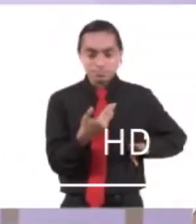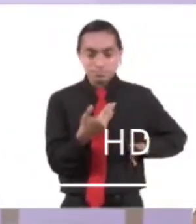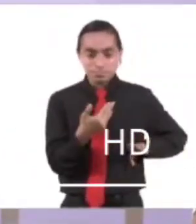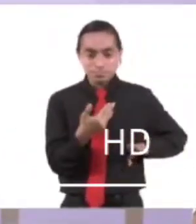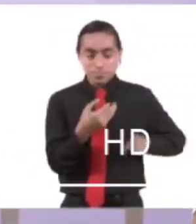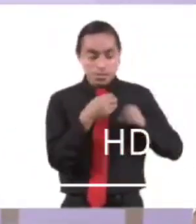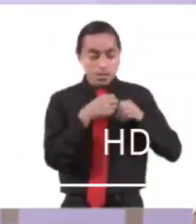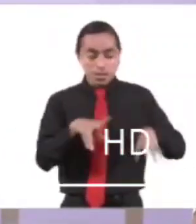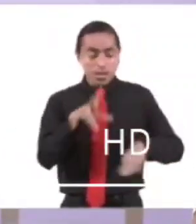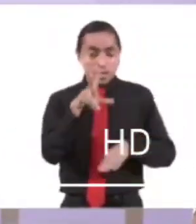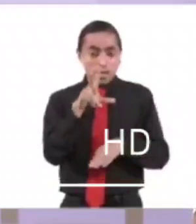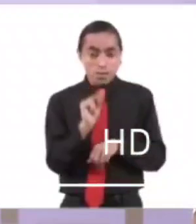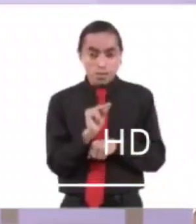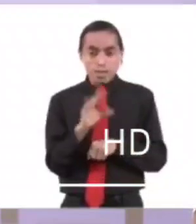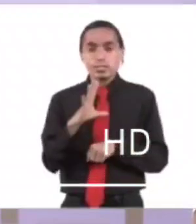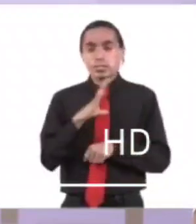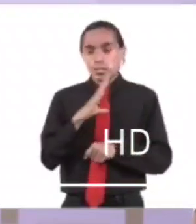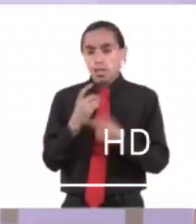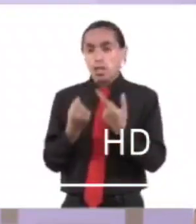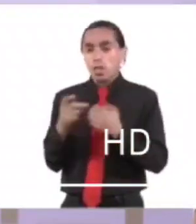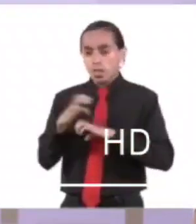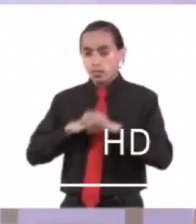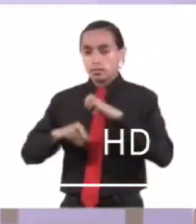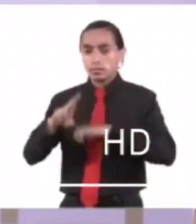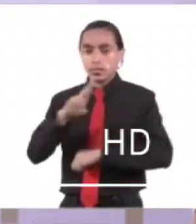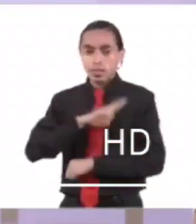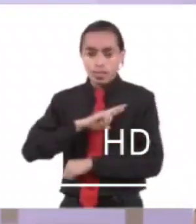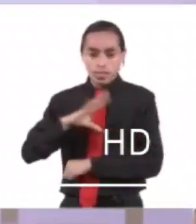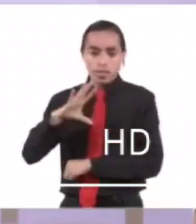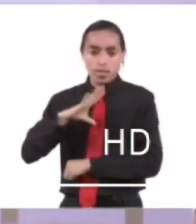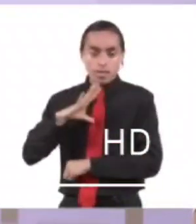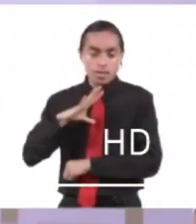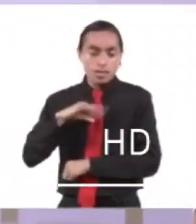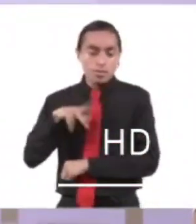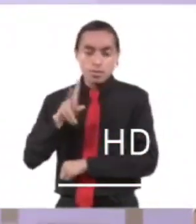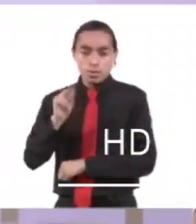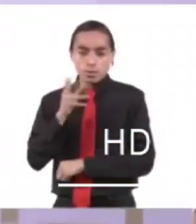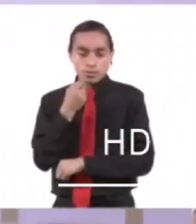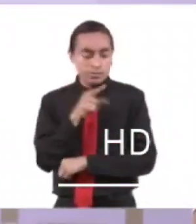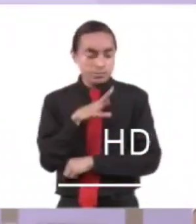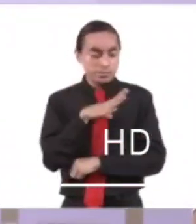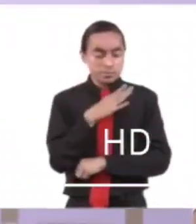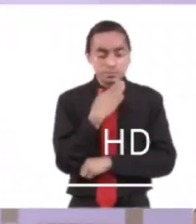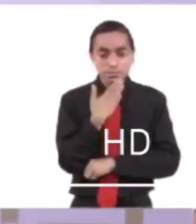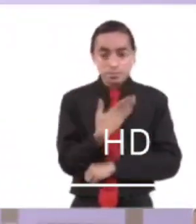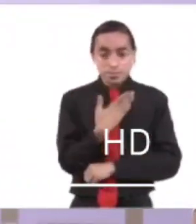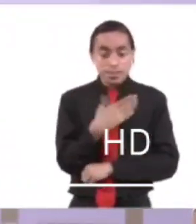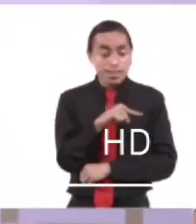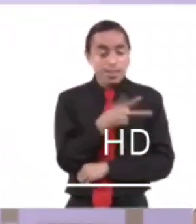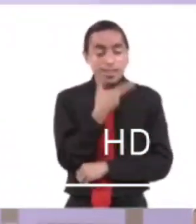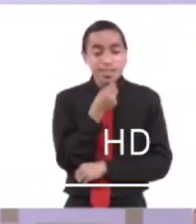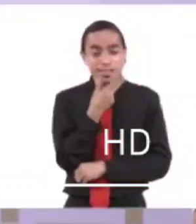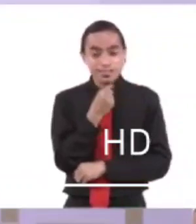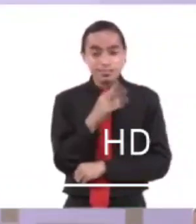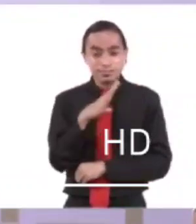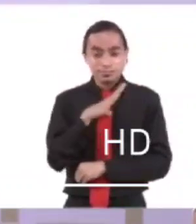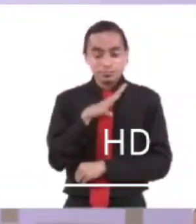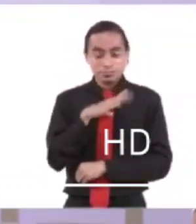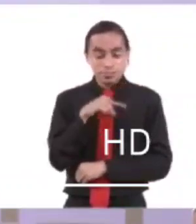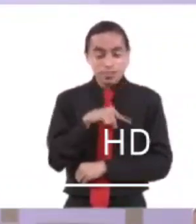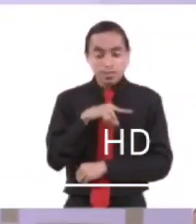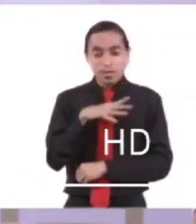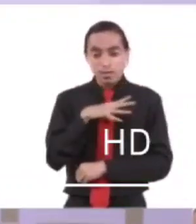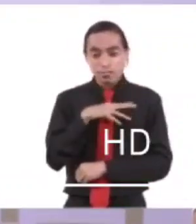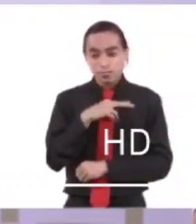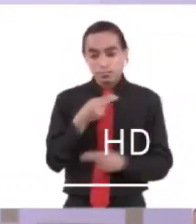pesar de las presiones de los intereses inmobiliarios. Monsiváis la habitó plenamente desde que llegó a esta tierra